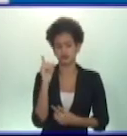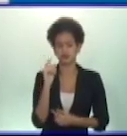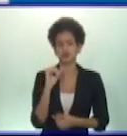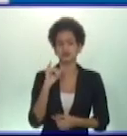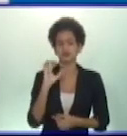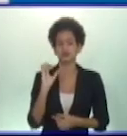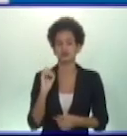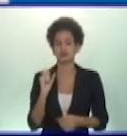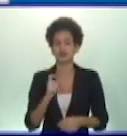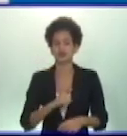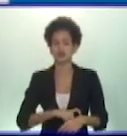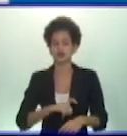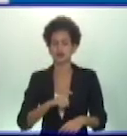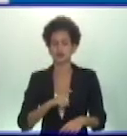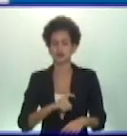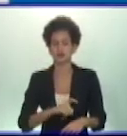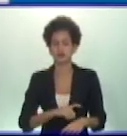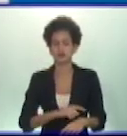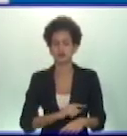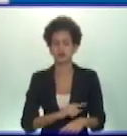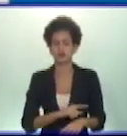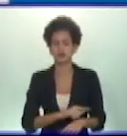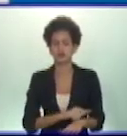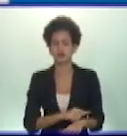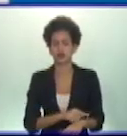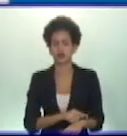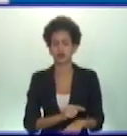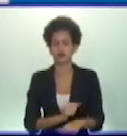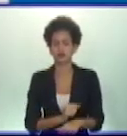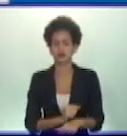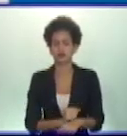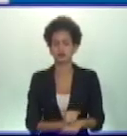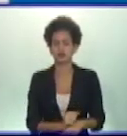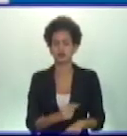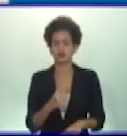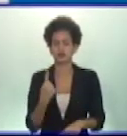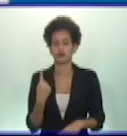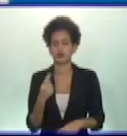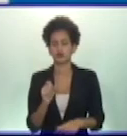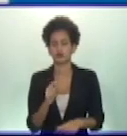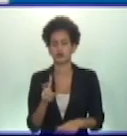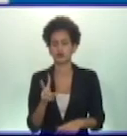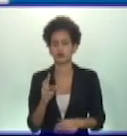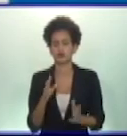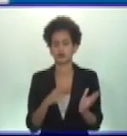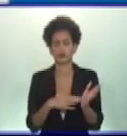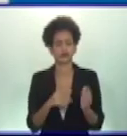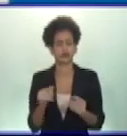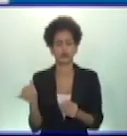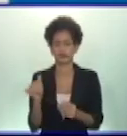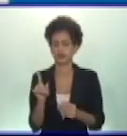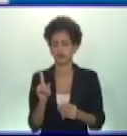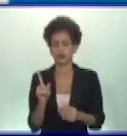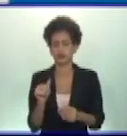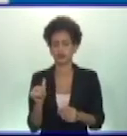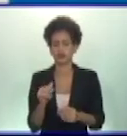segundos. Recuerden que un minuto es igual a 60 segundos. Por lo tanto, 12 meses no es igual a 60